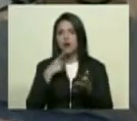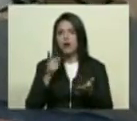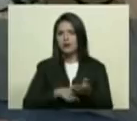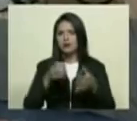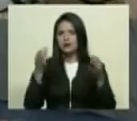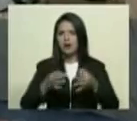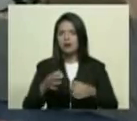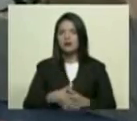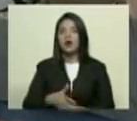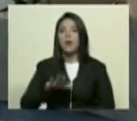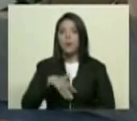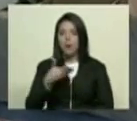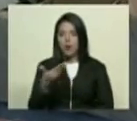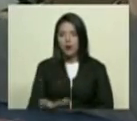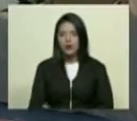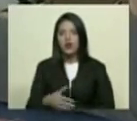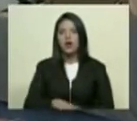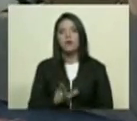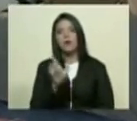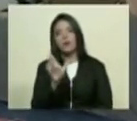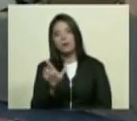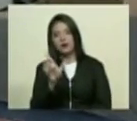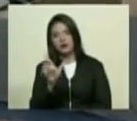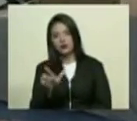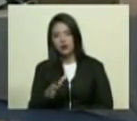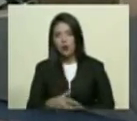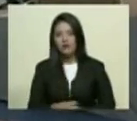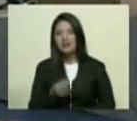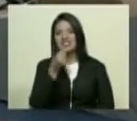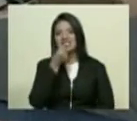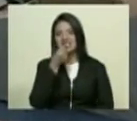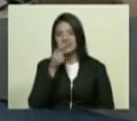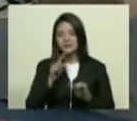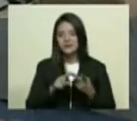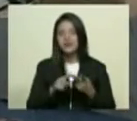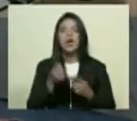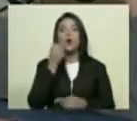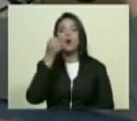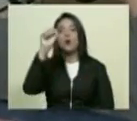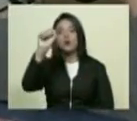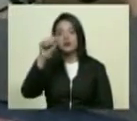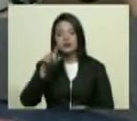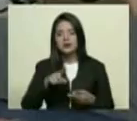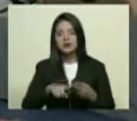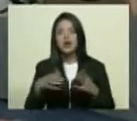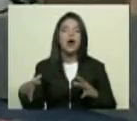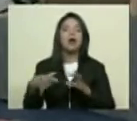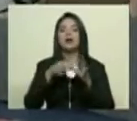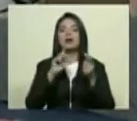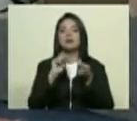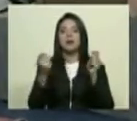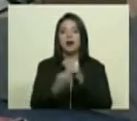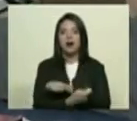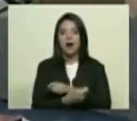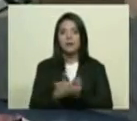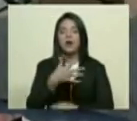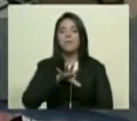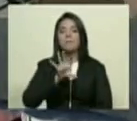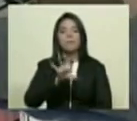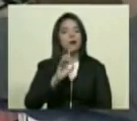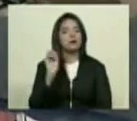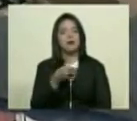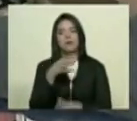podemos partido socialista unido de venezuela copei partido comunista de venezuela alianza para el cambio patria para